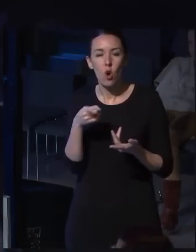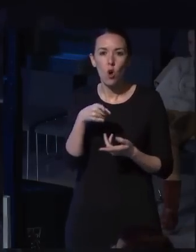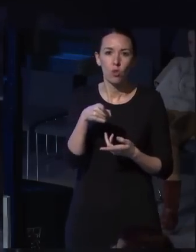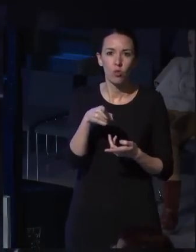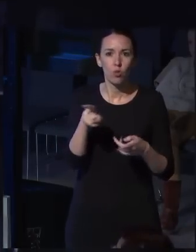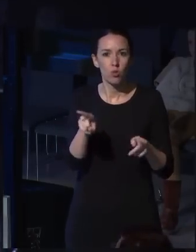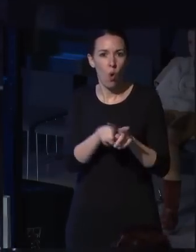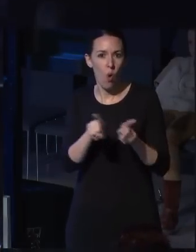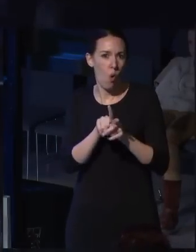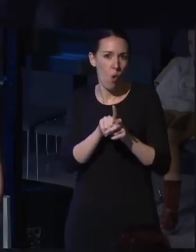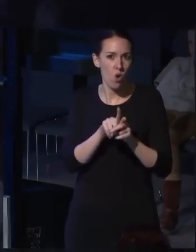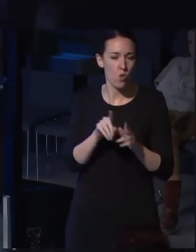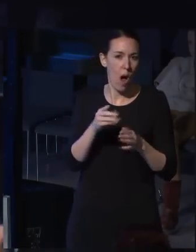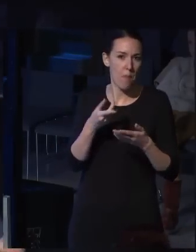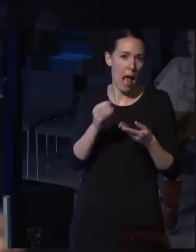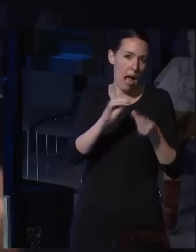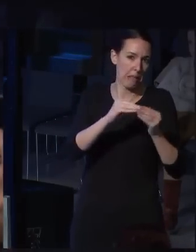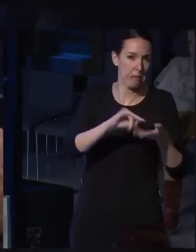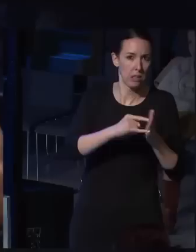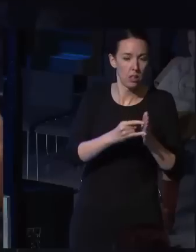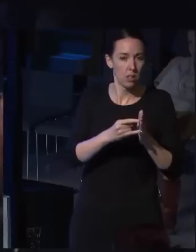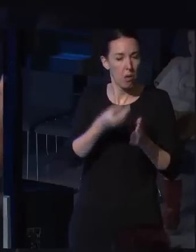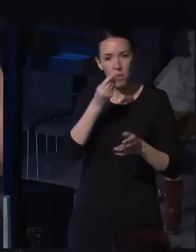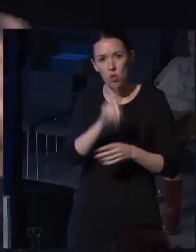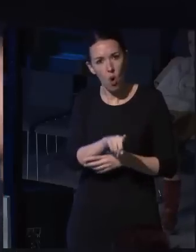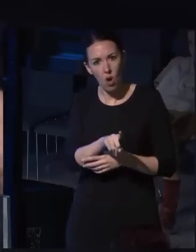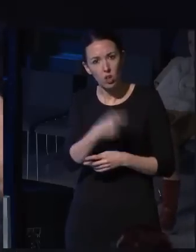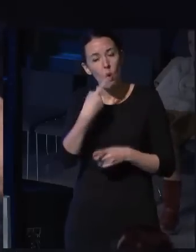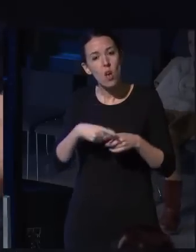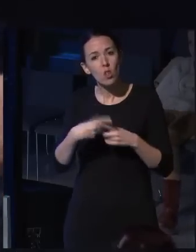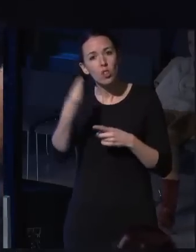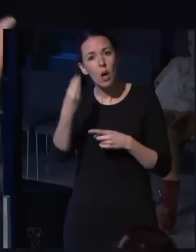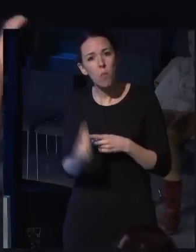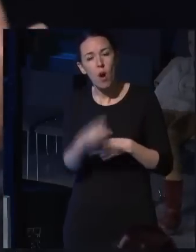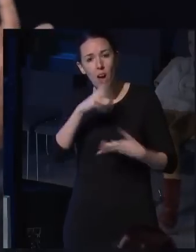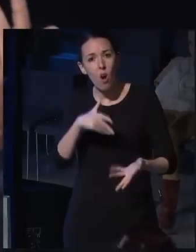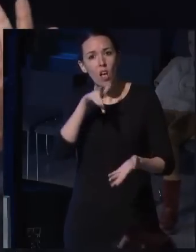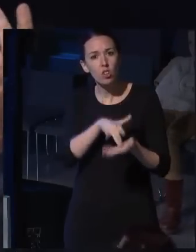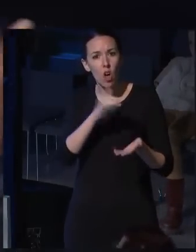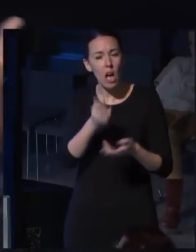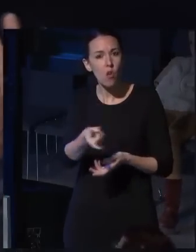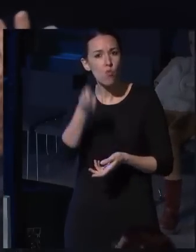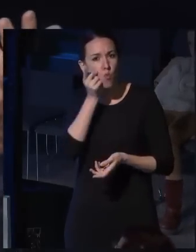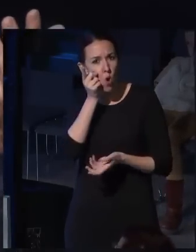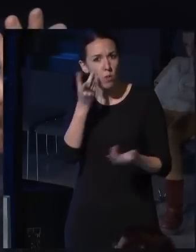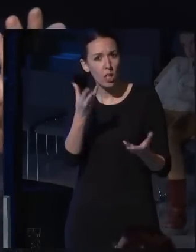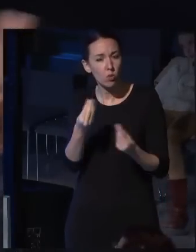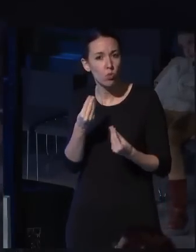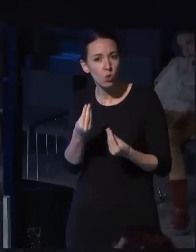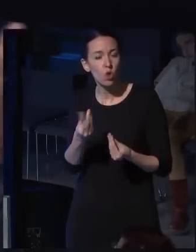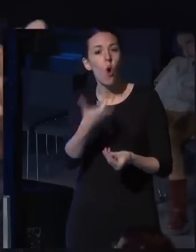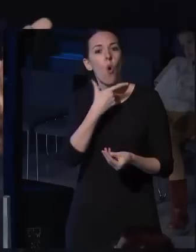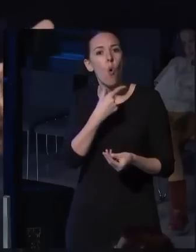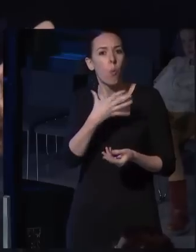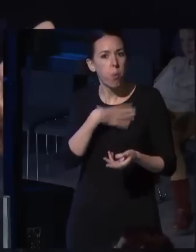tú eres un vintage y todo eso, y no sé si, porque yo creo que una de las cosas buenas que hay hoy en día es que a la hora de escuchar la música hay muchos dispositivos móviles en los cuales puedes escuchar la